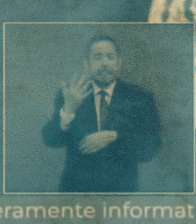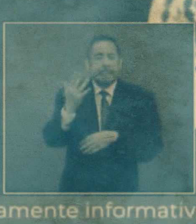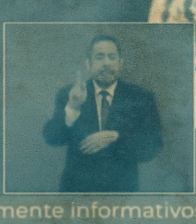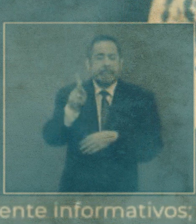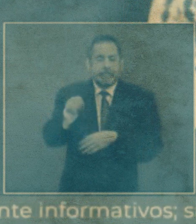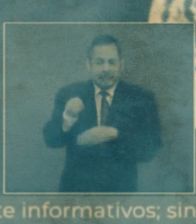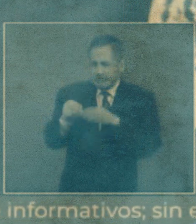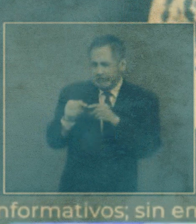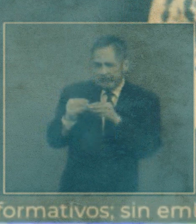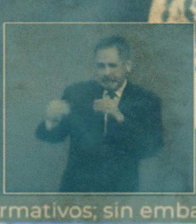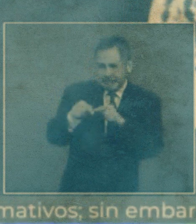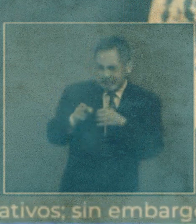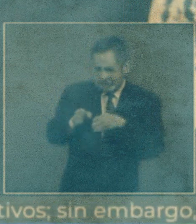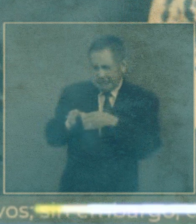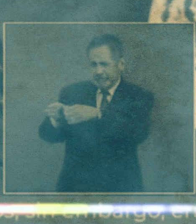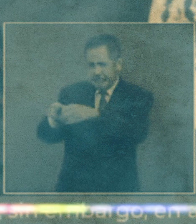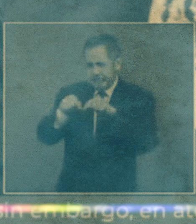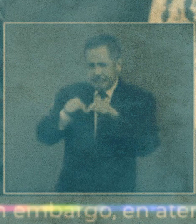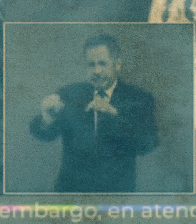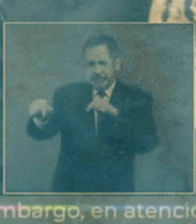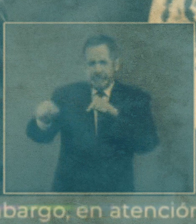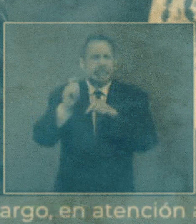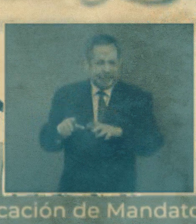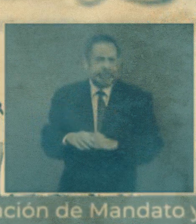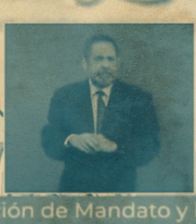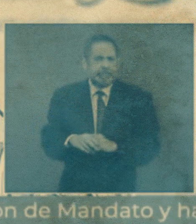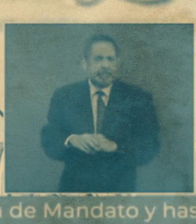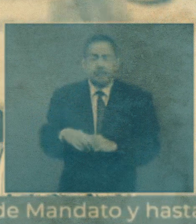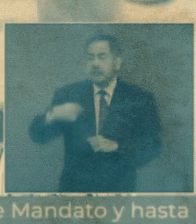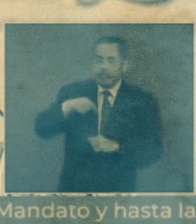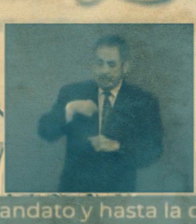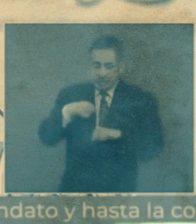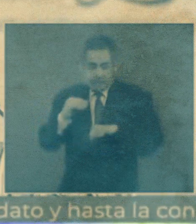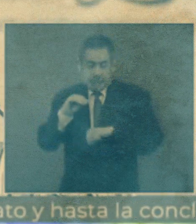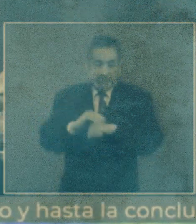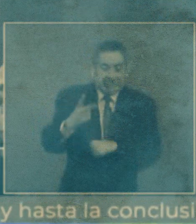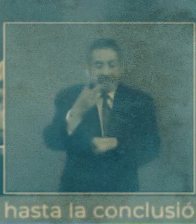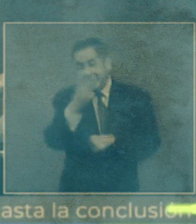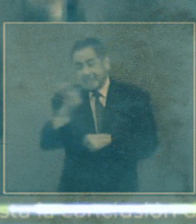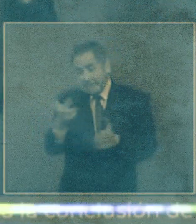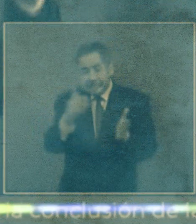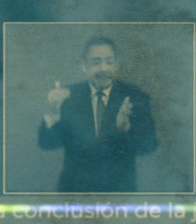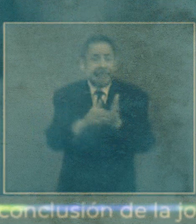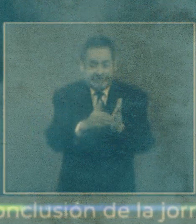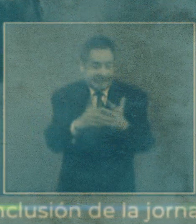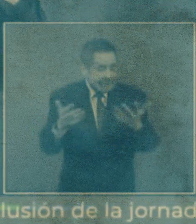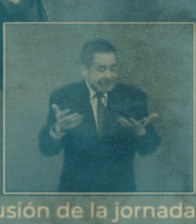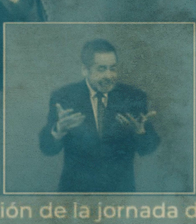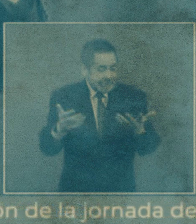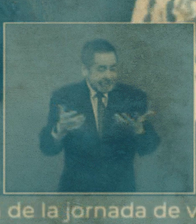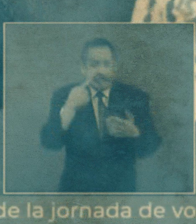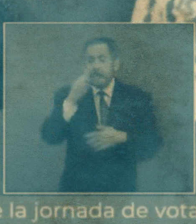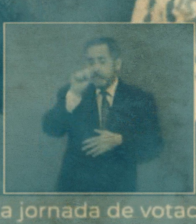kilómetros es el equivalente a 100 hectáreas. Y estamos sembrando 200.000. Y se están creando en